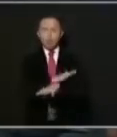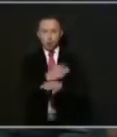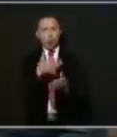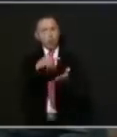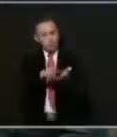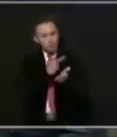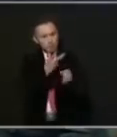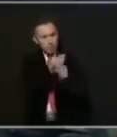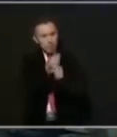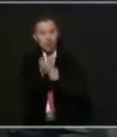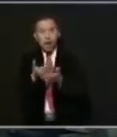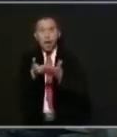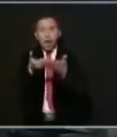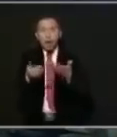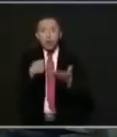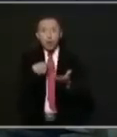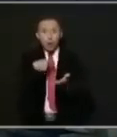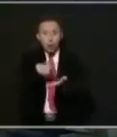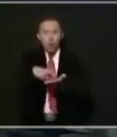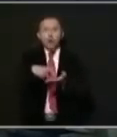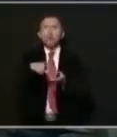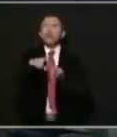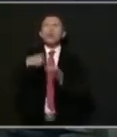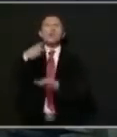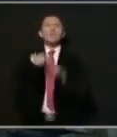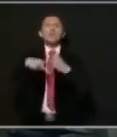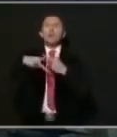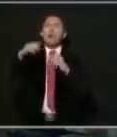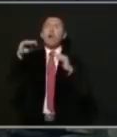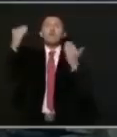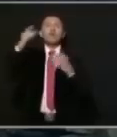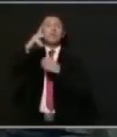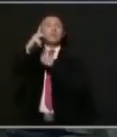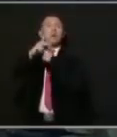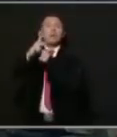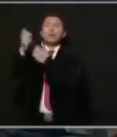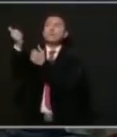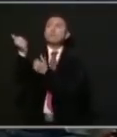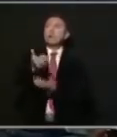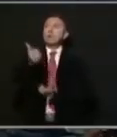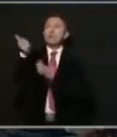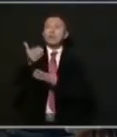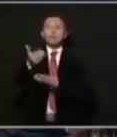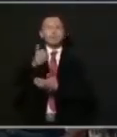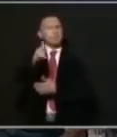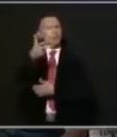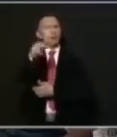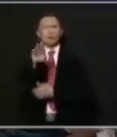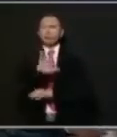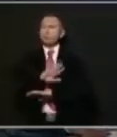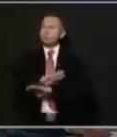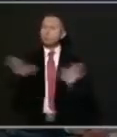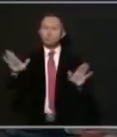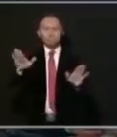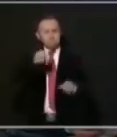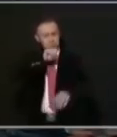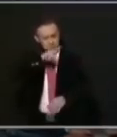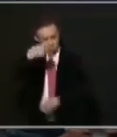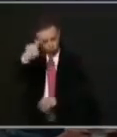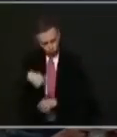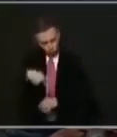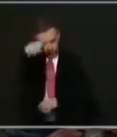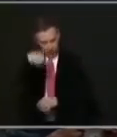el extranjero. Se les va a apoyar a los productores, a los ganaderos, y van a